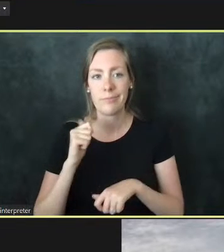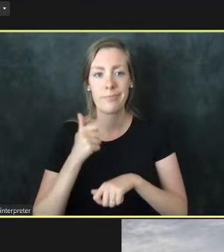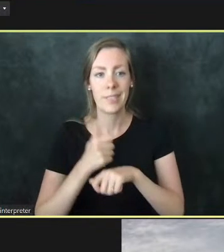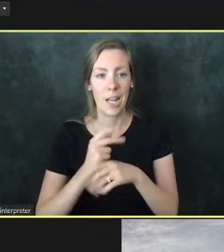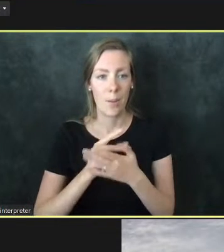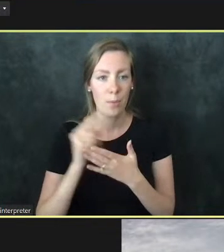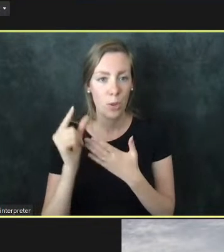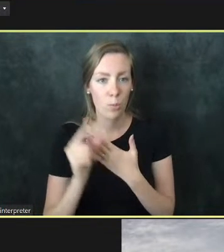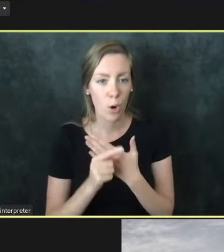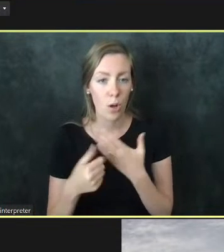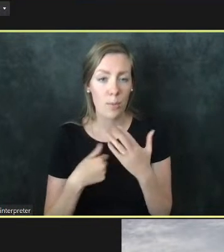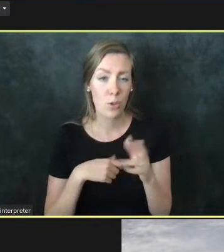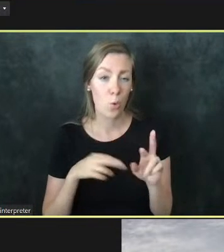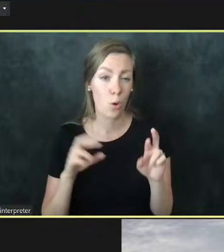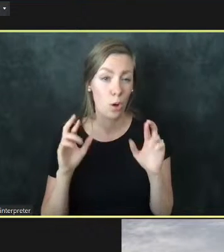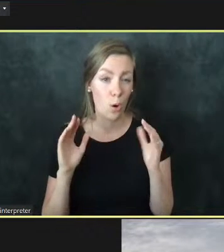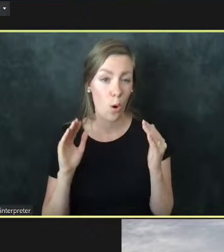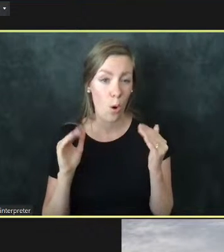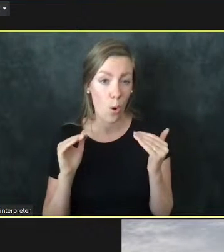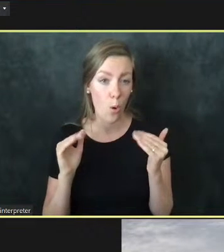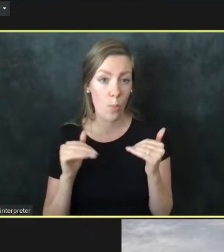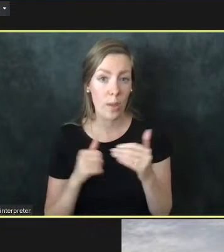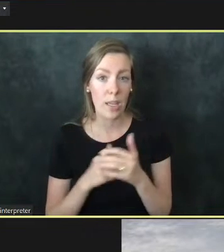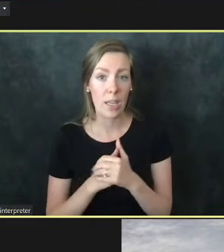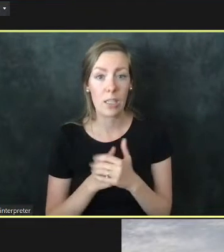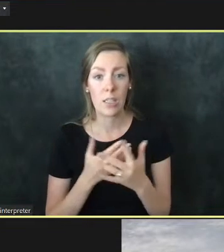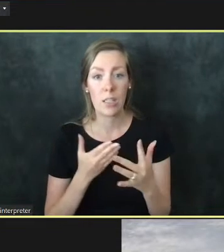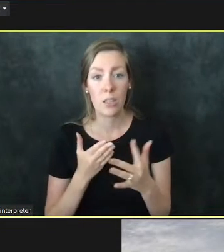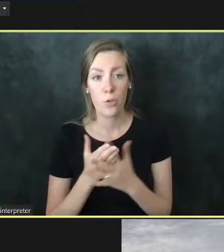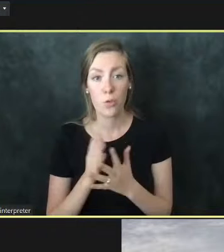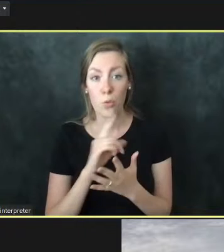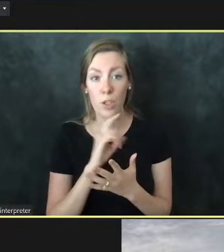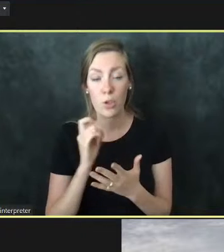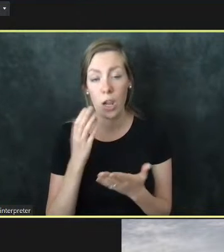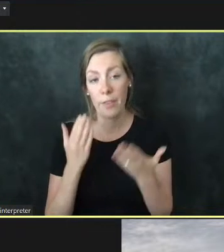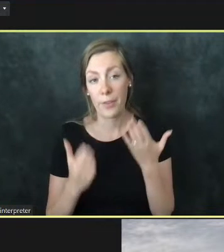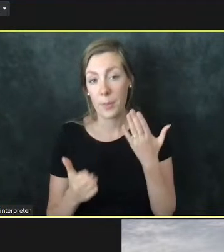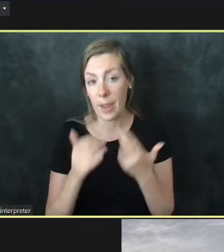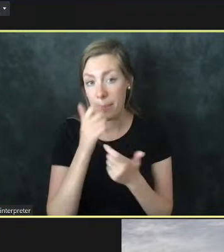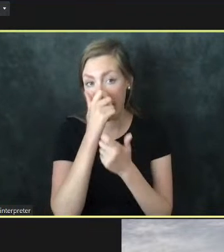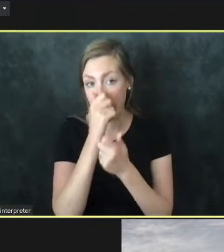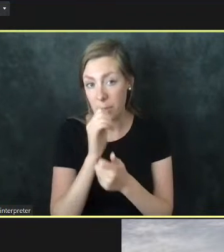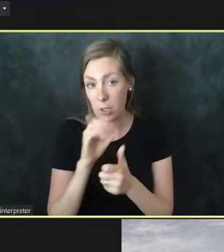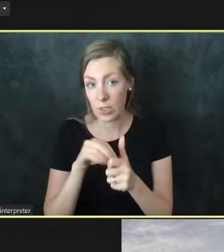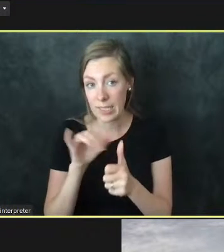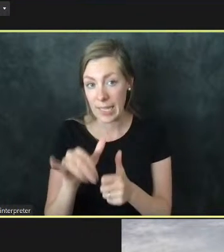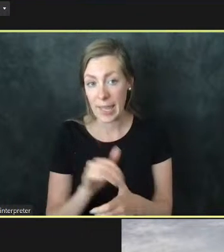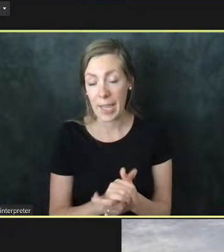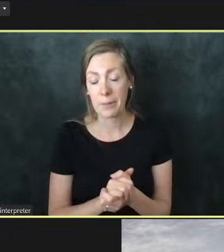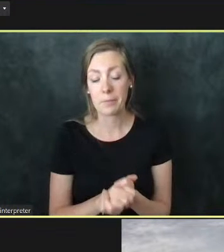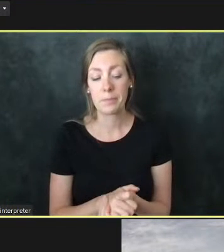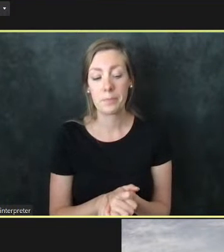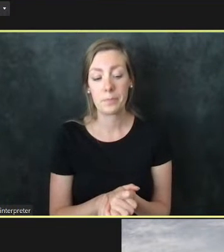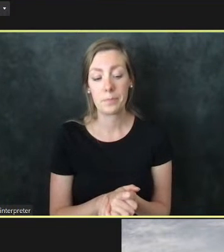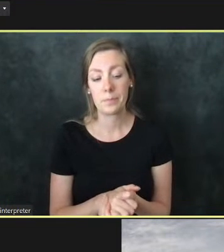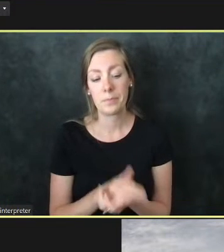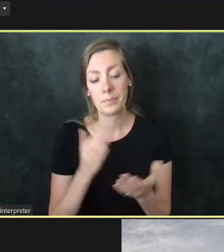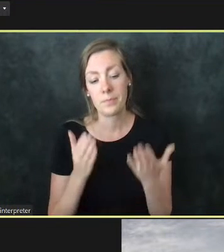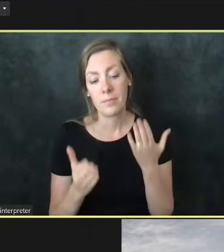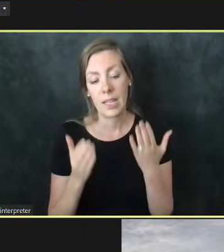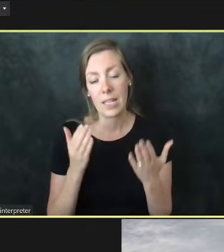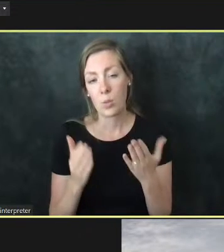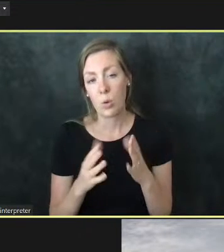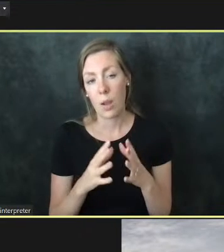condado para hacer este programa. In that, a lo mejor puede haber una forma